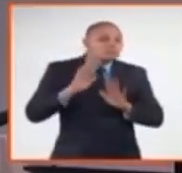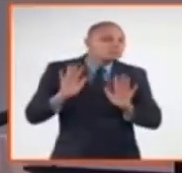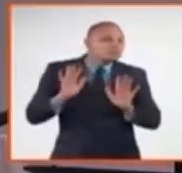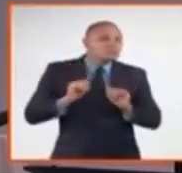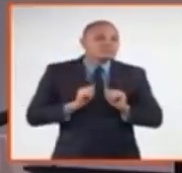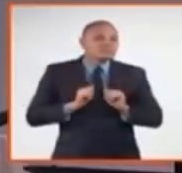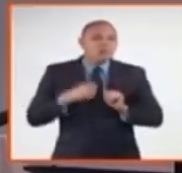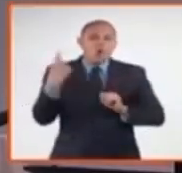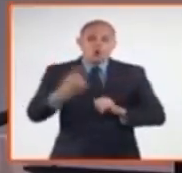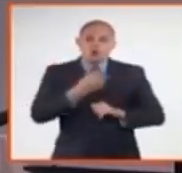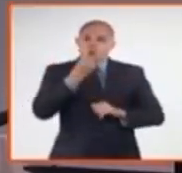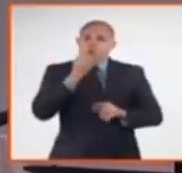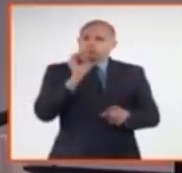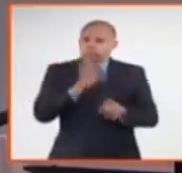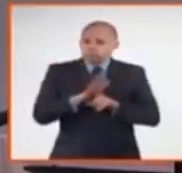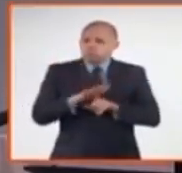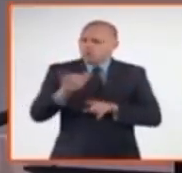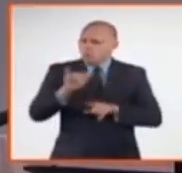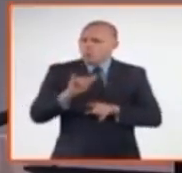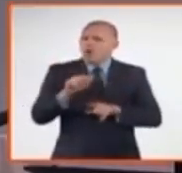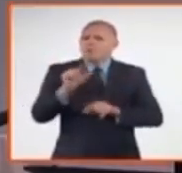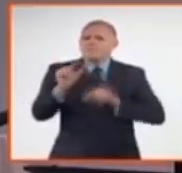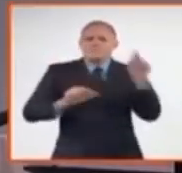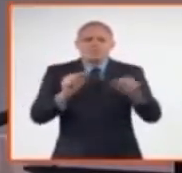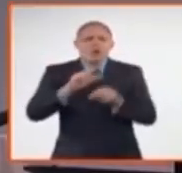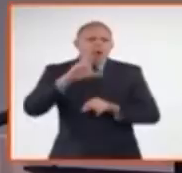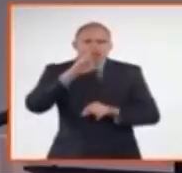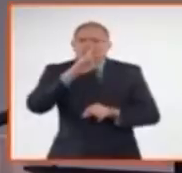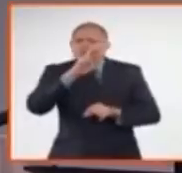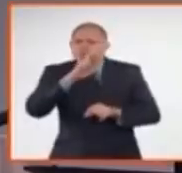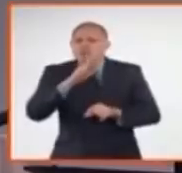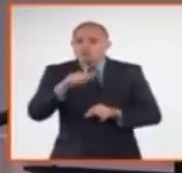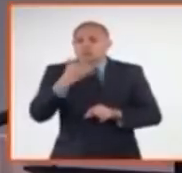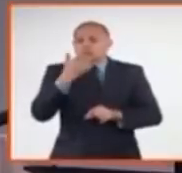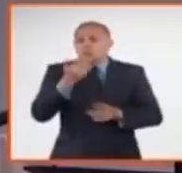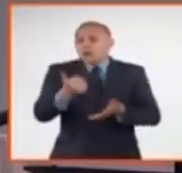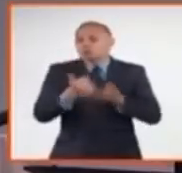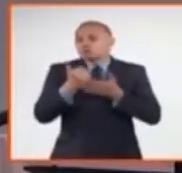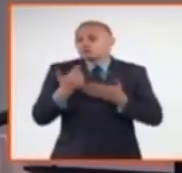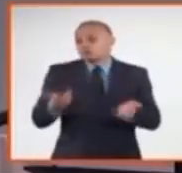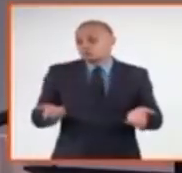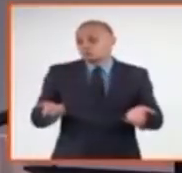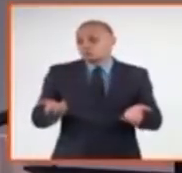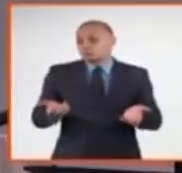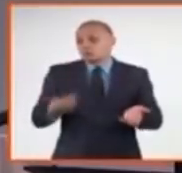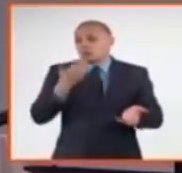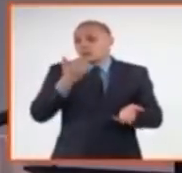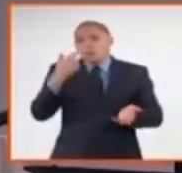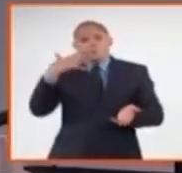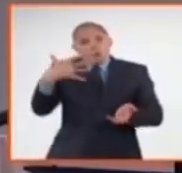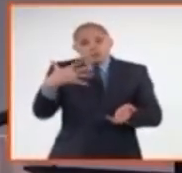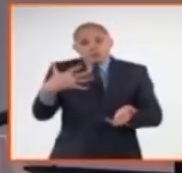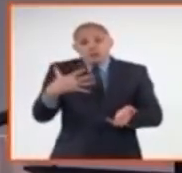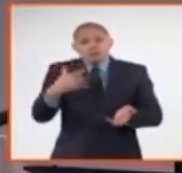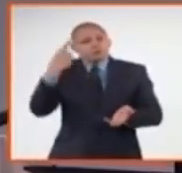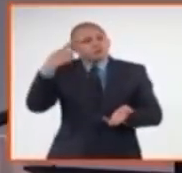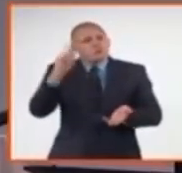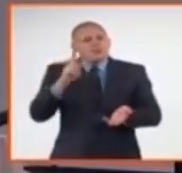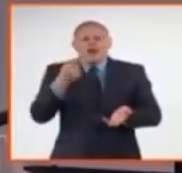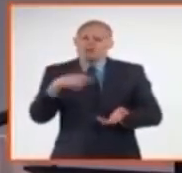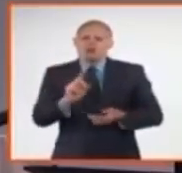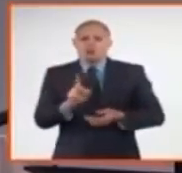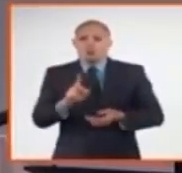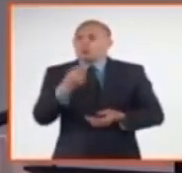este tipo de vacuna porque realmente todas las herramientas son válidas cuando se trata de la posibilidad de